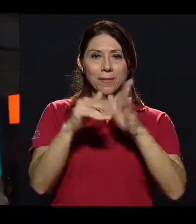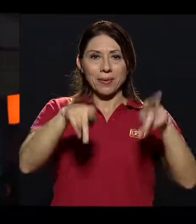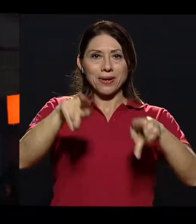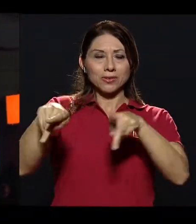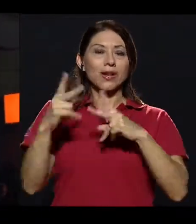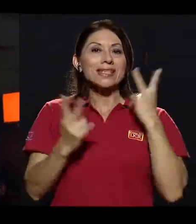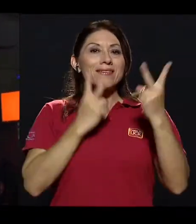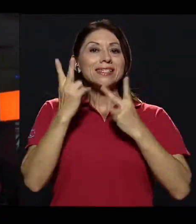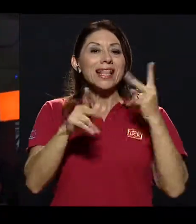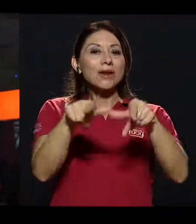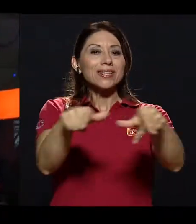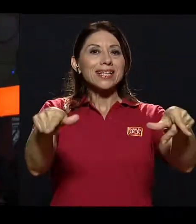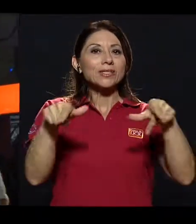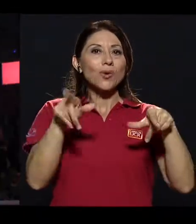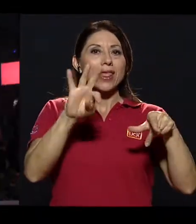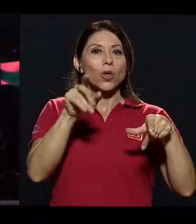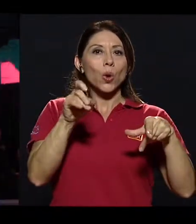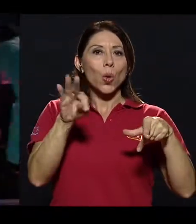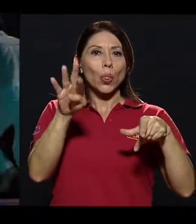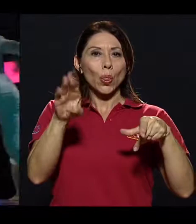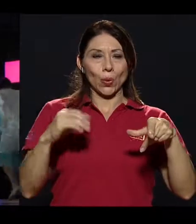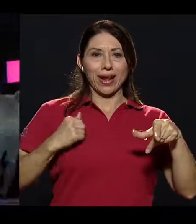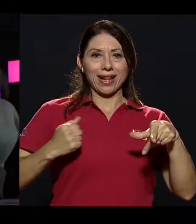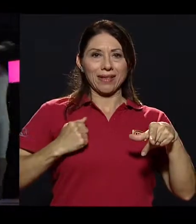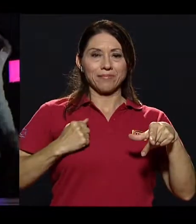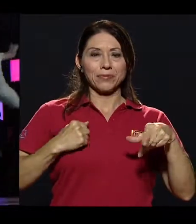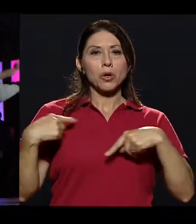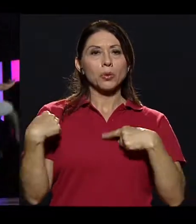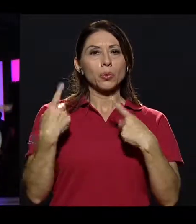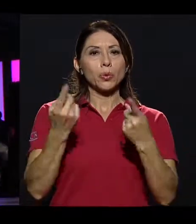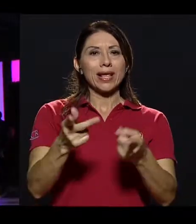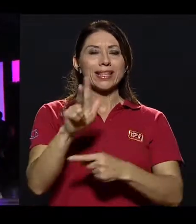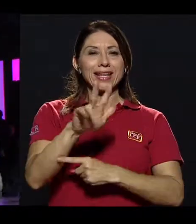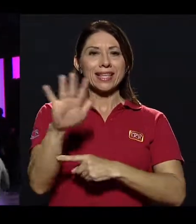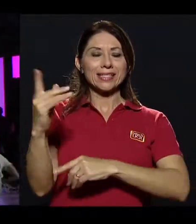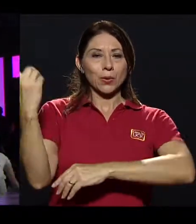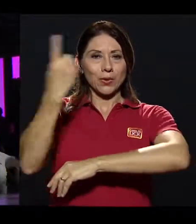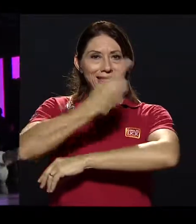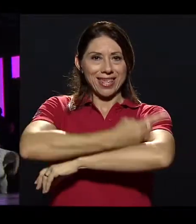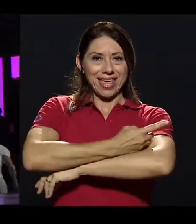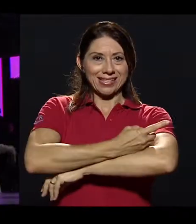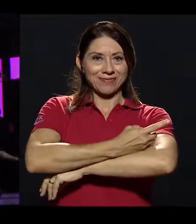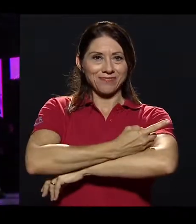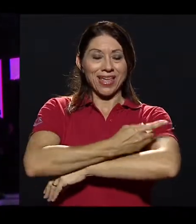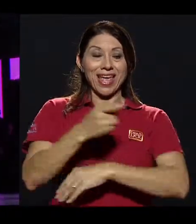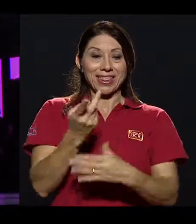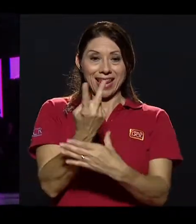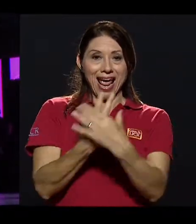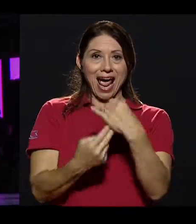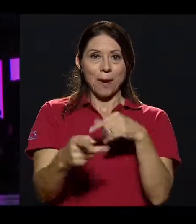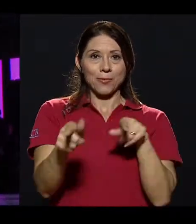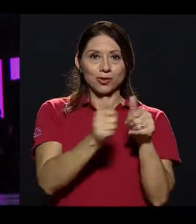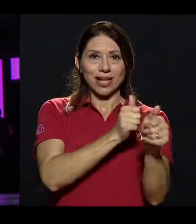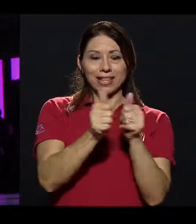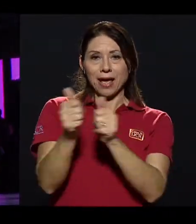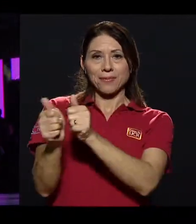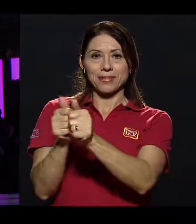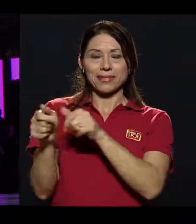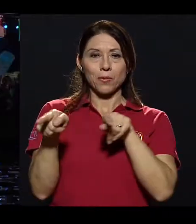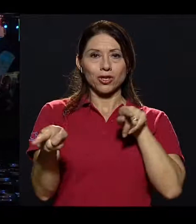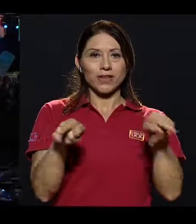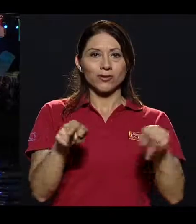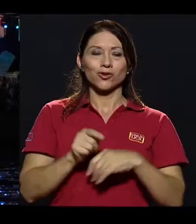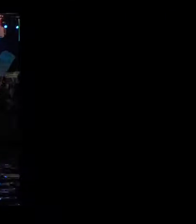250.000 personas que visitaron esta ciudad canadiense durante los 35 días transcurridos entre ambos certámenes